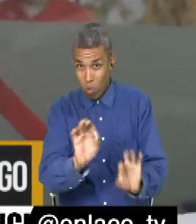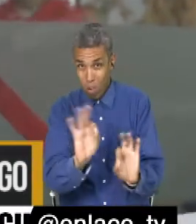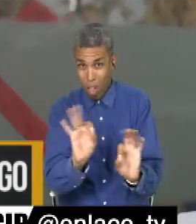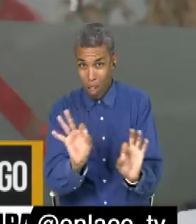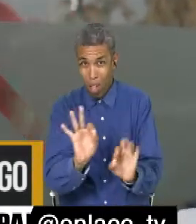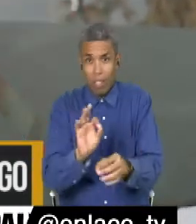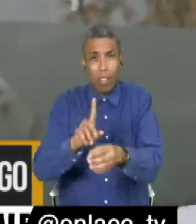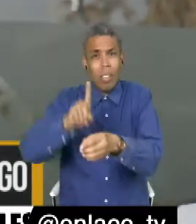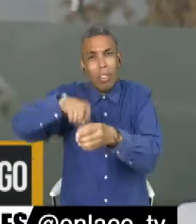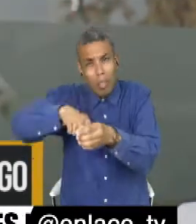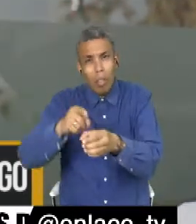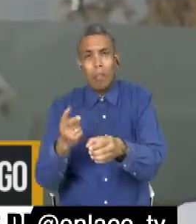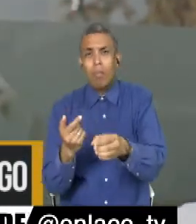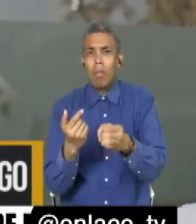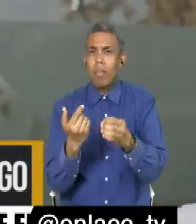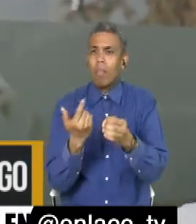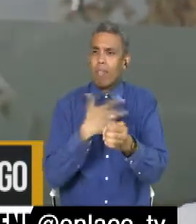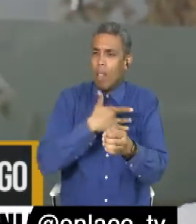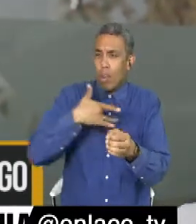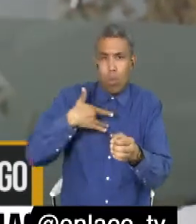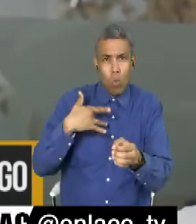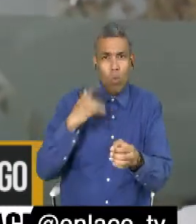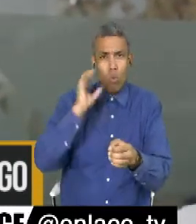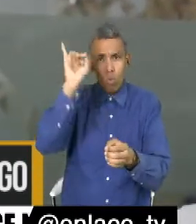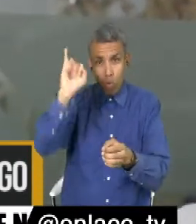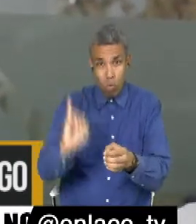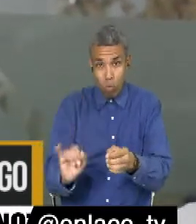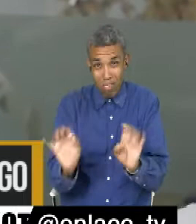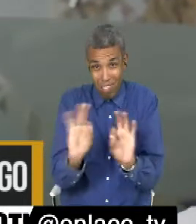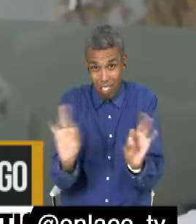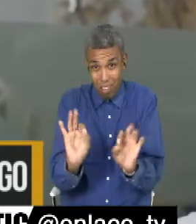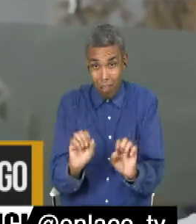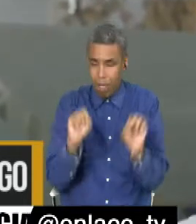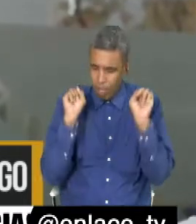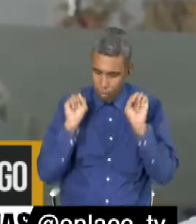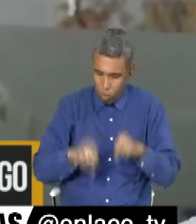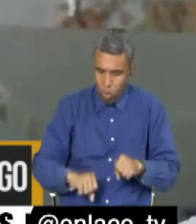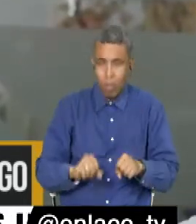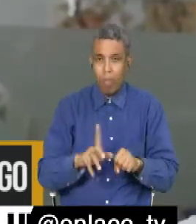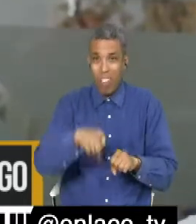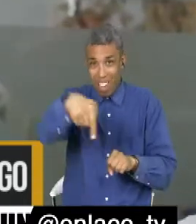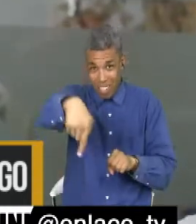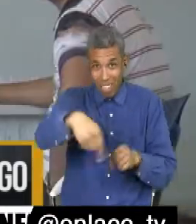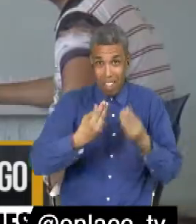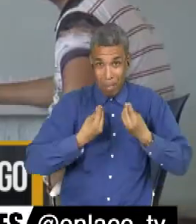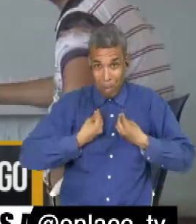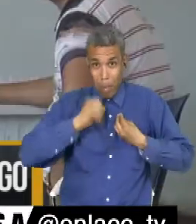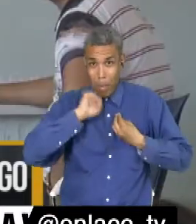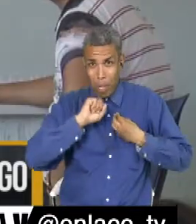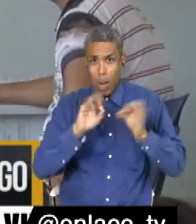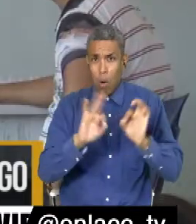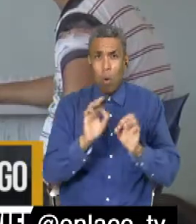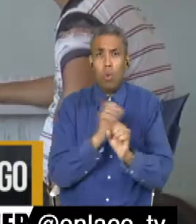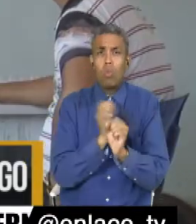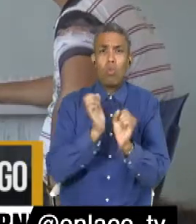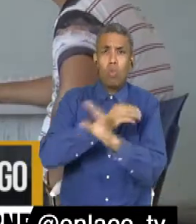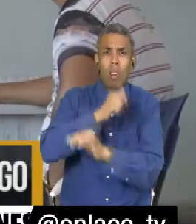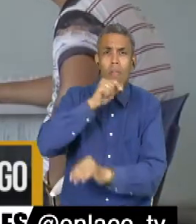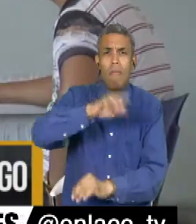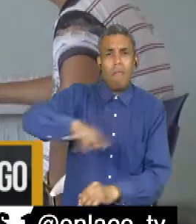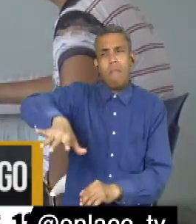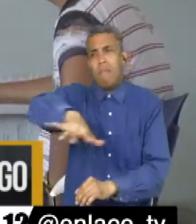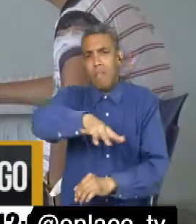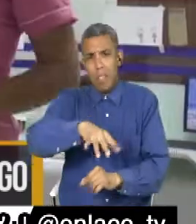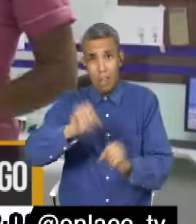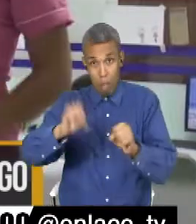en Barranca Bermeja y su zona rural, que crea o sepa que no tiene seguridad social,